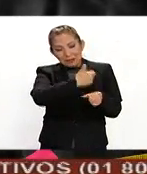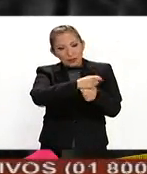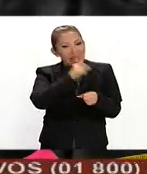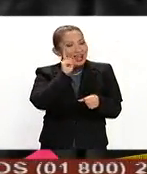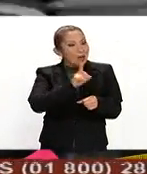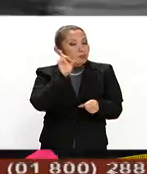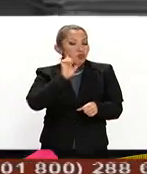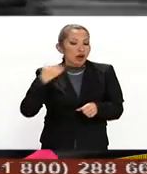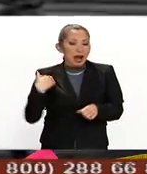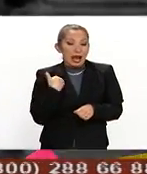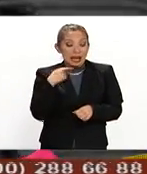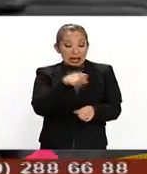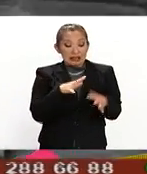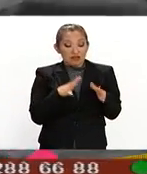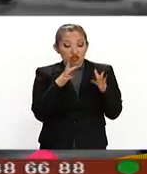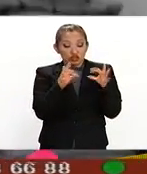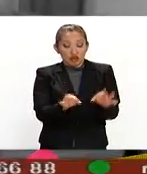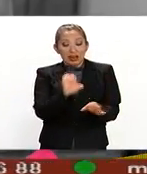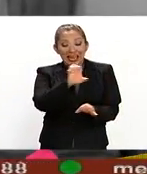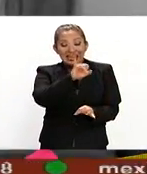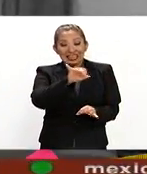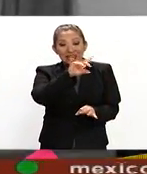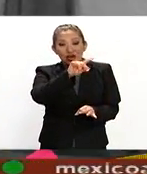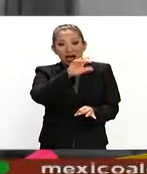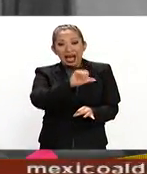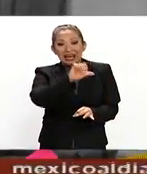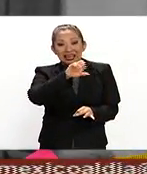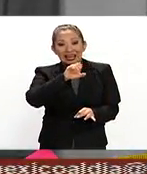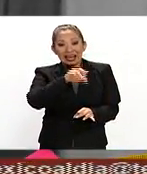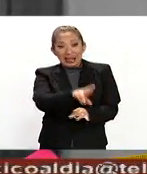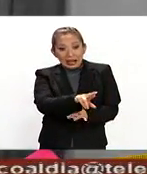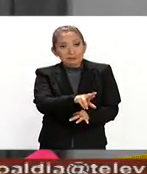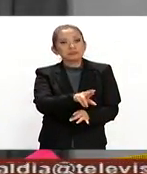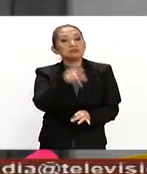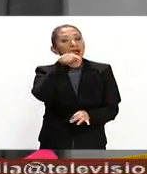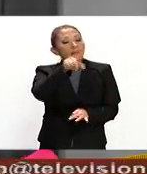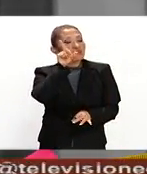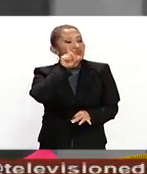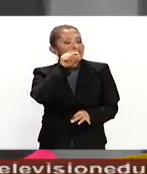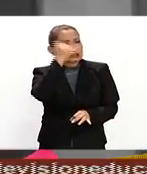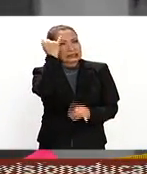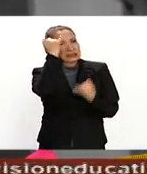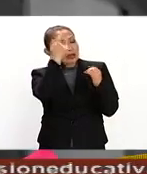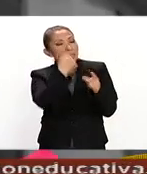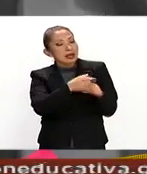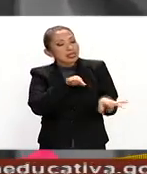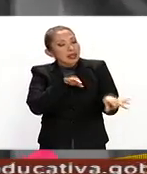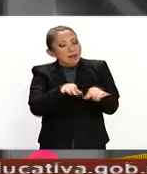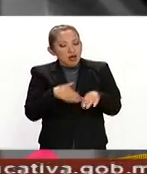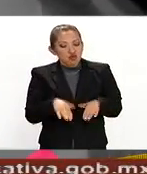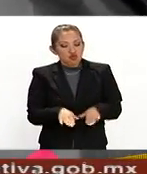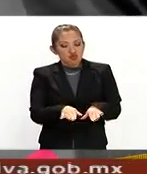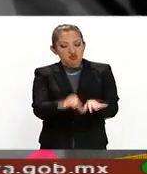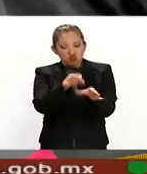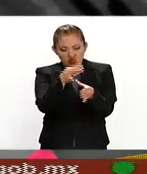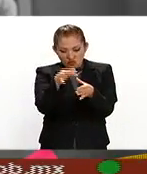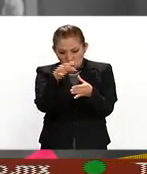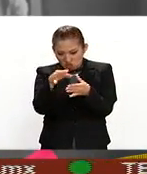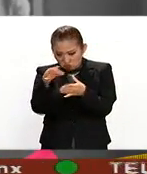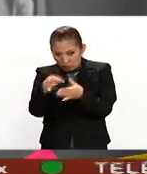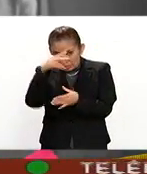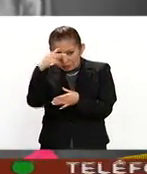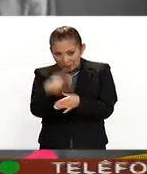de la diseñadora quien fundó Tejido Sancar, y que es considerada como una de las pioneras en el trabajo de tejido de punto en